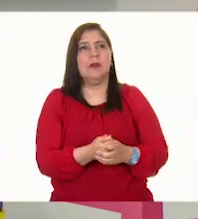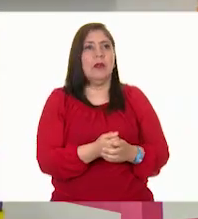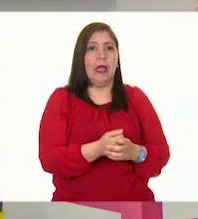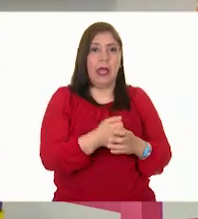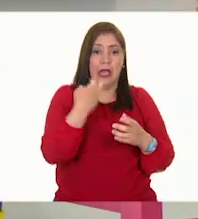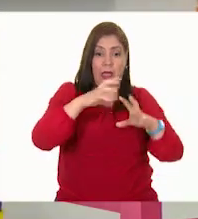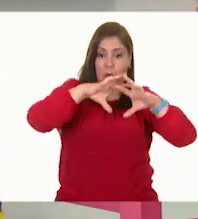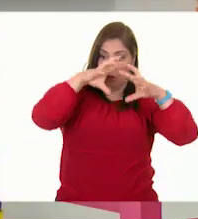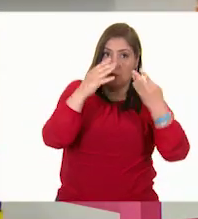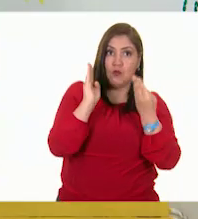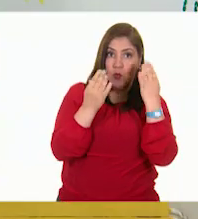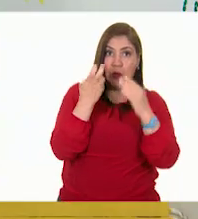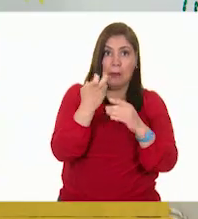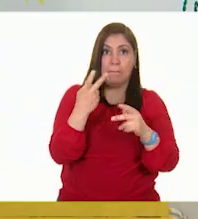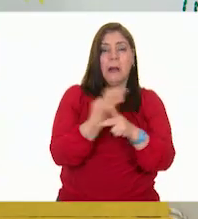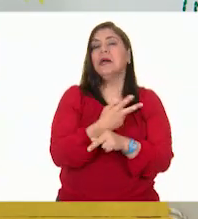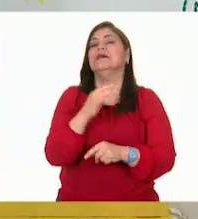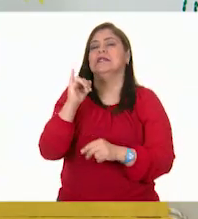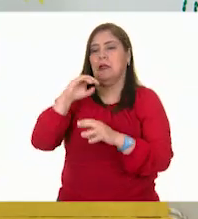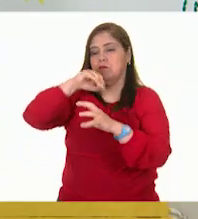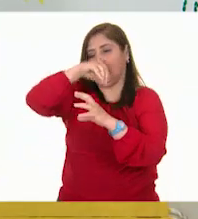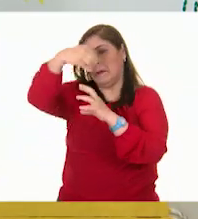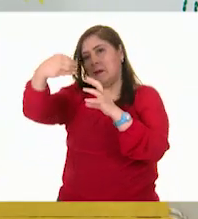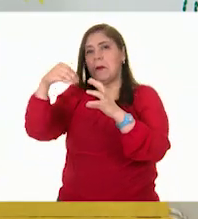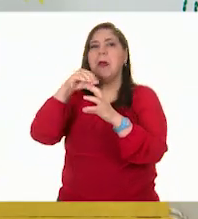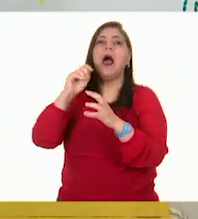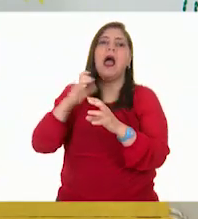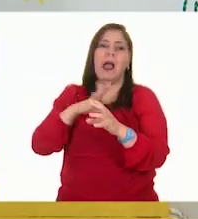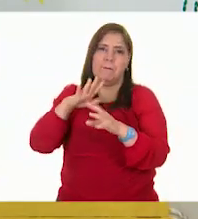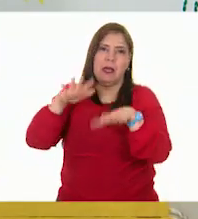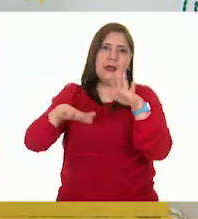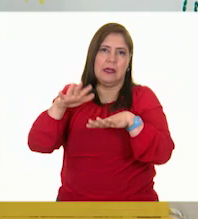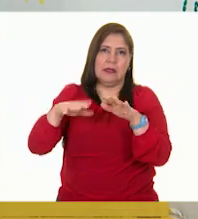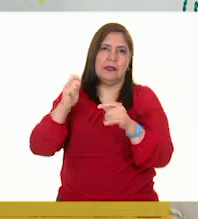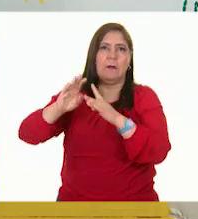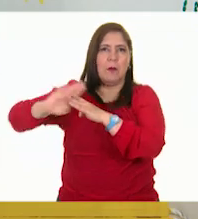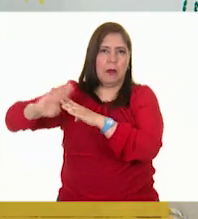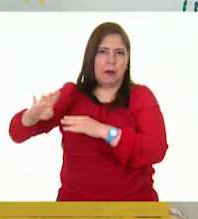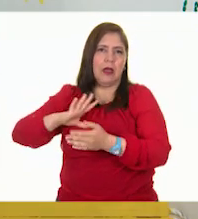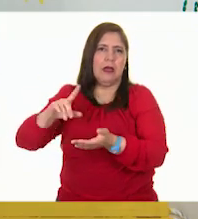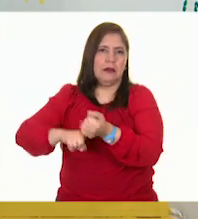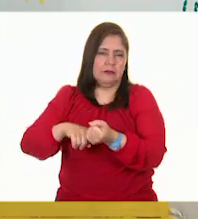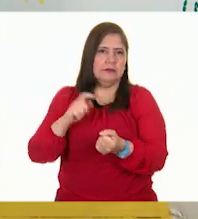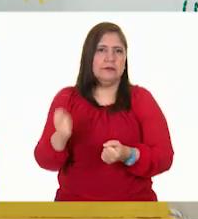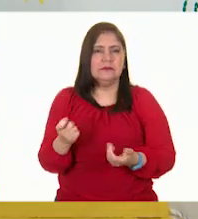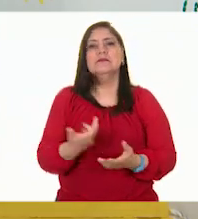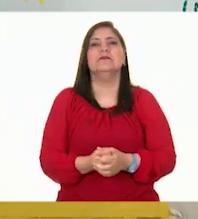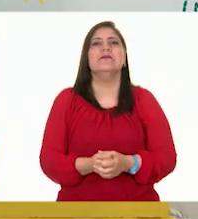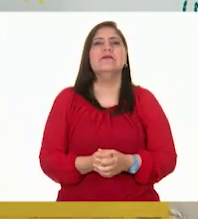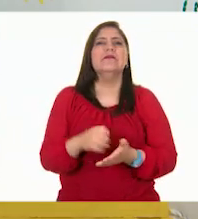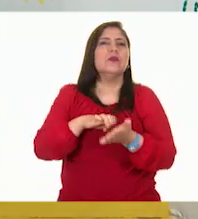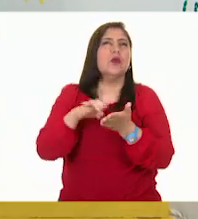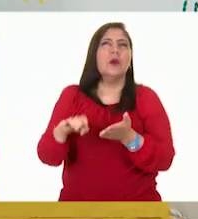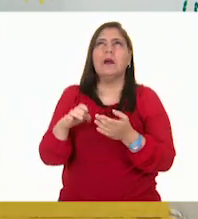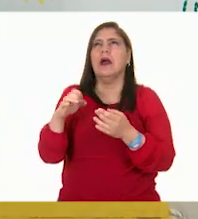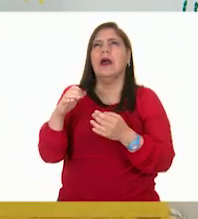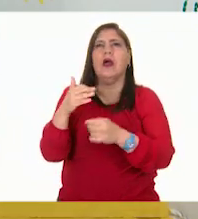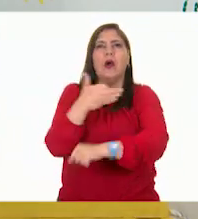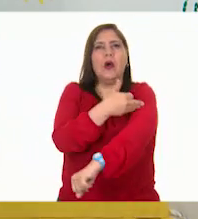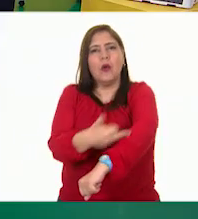del mundo, ¿cierto? Este movimiento se da en todas partes del mundo. Un ejemplo sería que una familia de Oaxaca